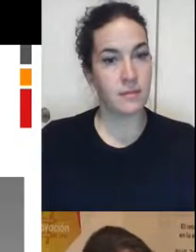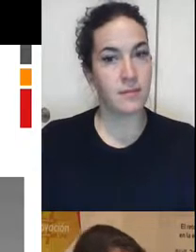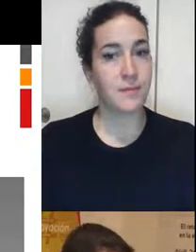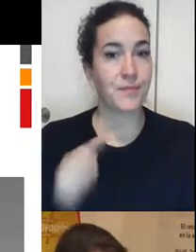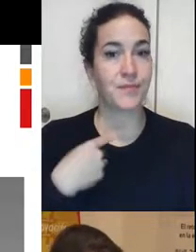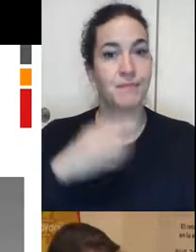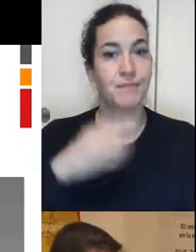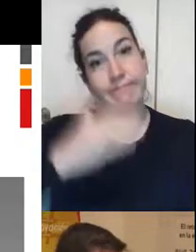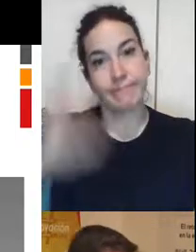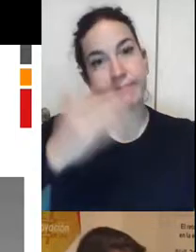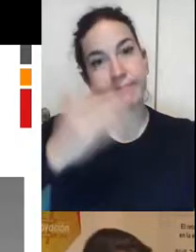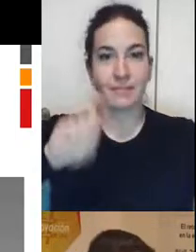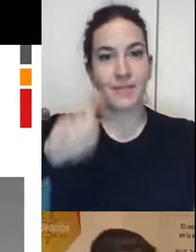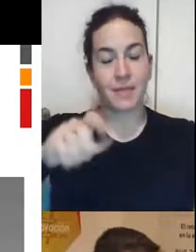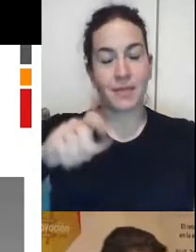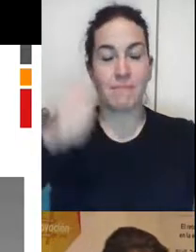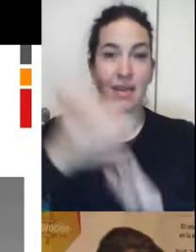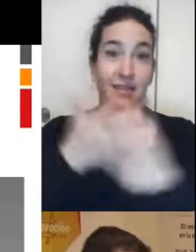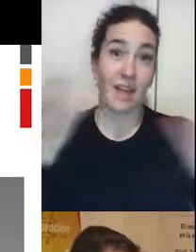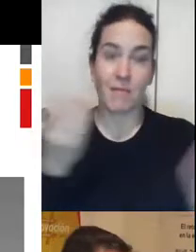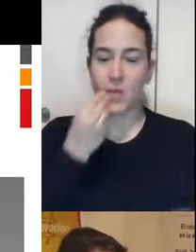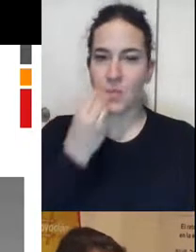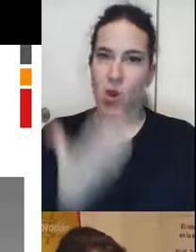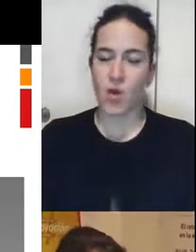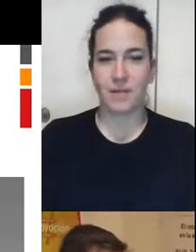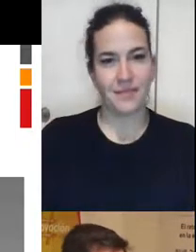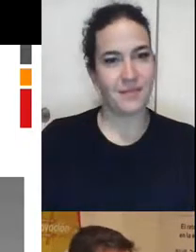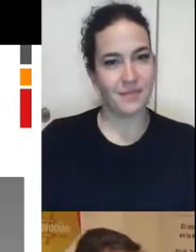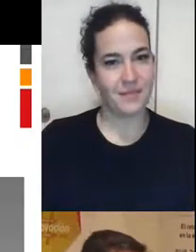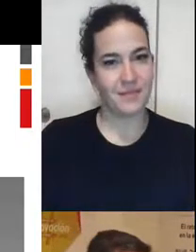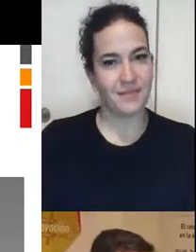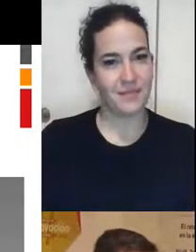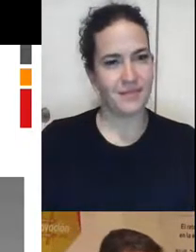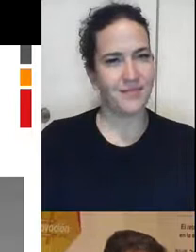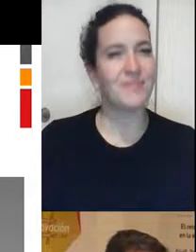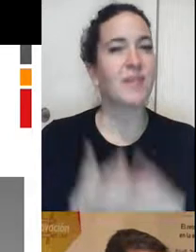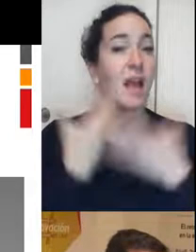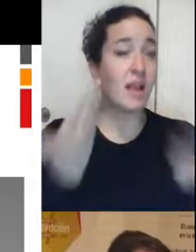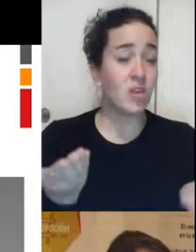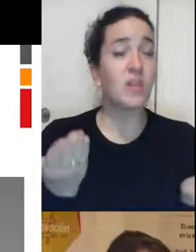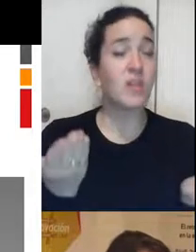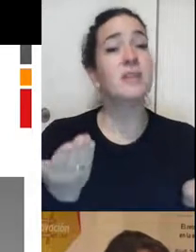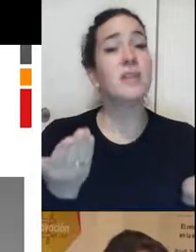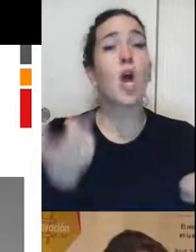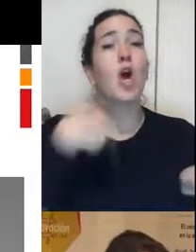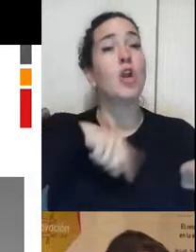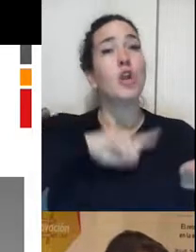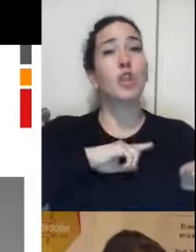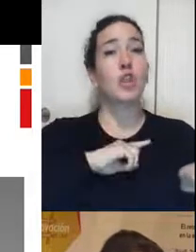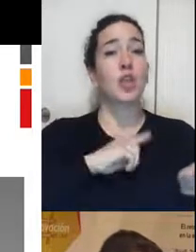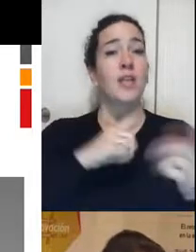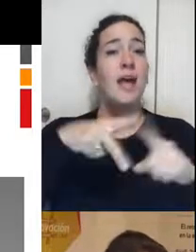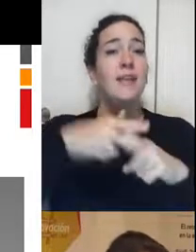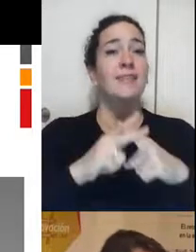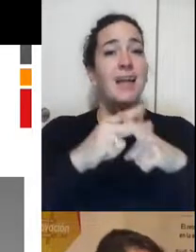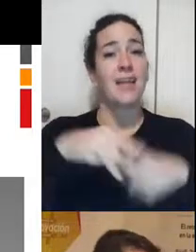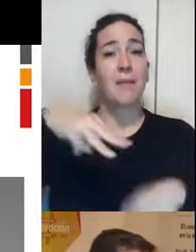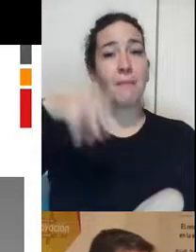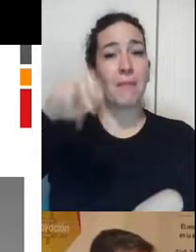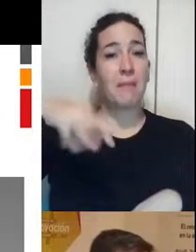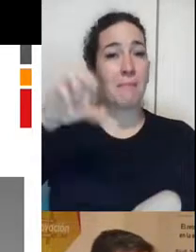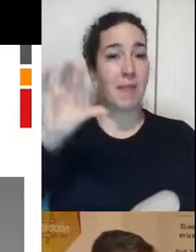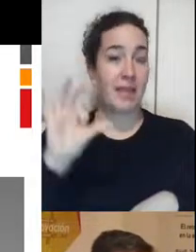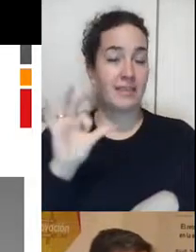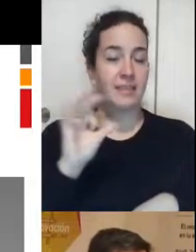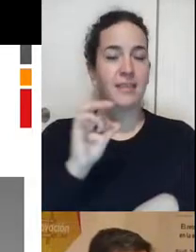pásalo tú si es mejor, porque si no, así lo vamos viendo, ¿no? ¿Qué es lo que hicimos en este taller de memes? Pues como digo, esta